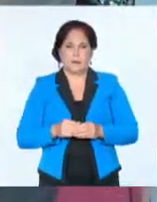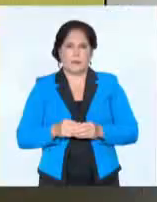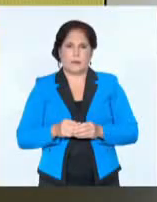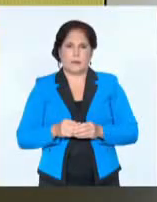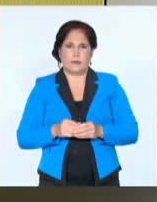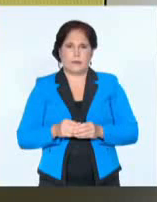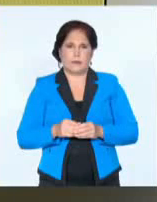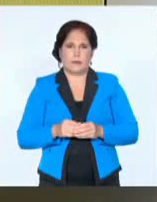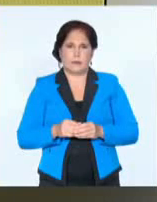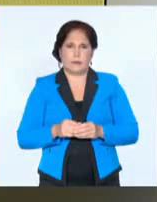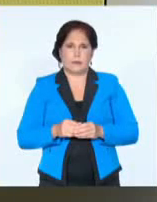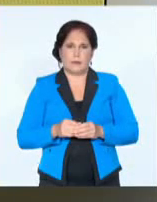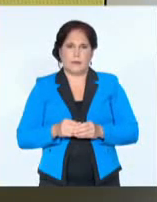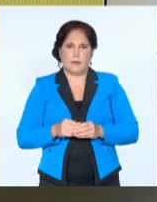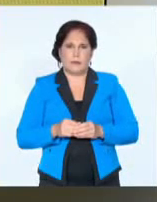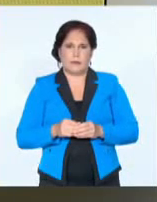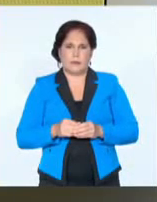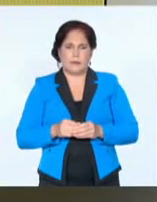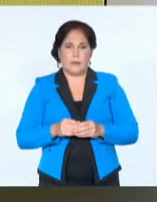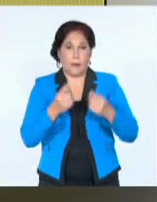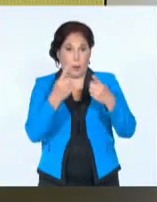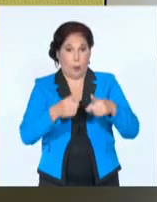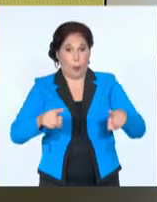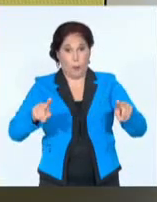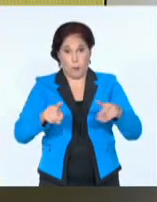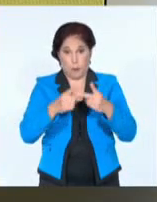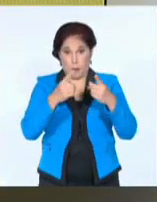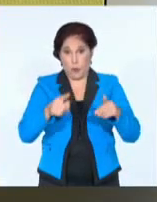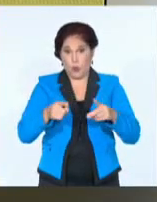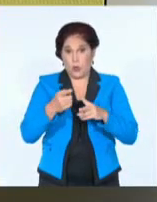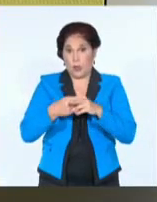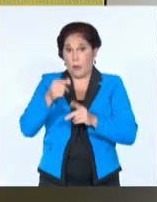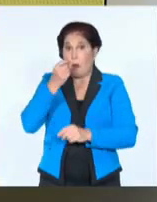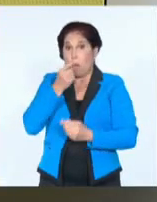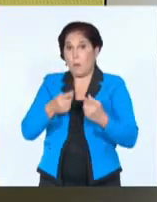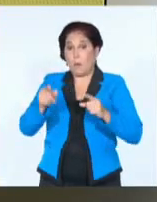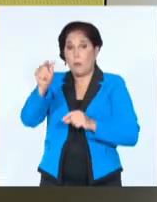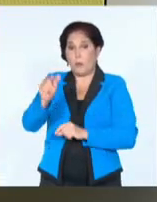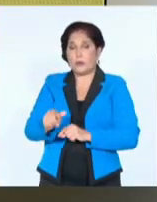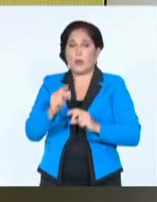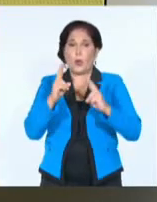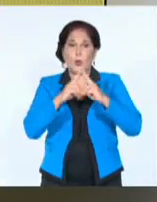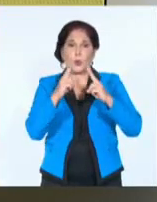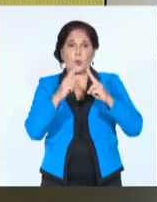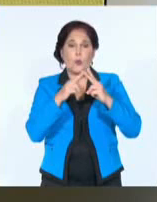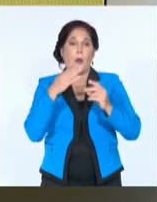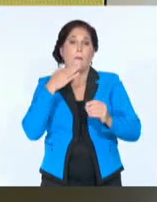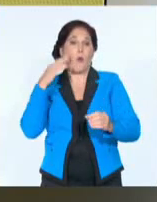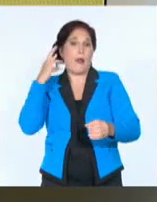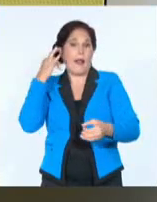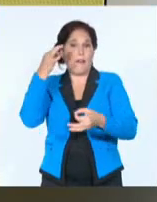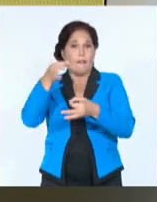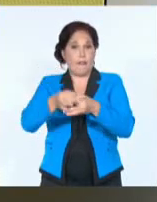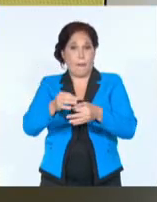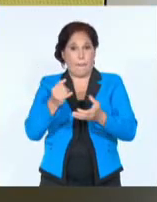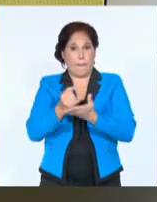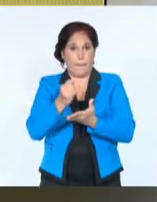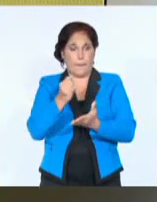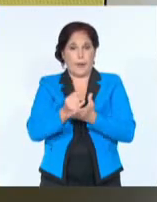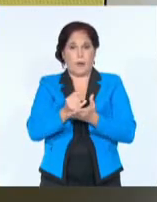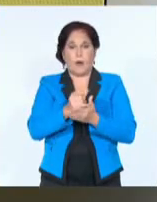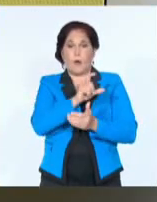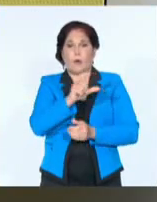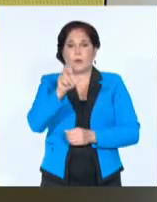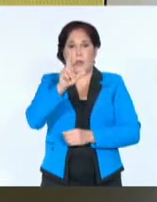Noticias. De música y de músicos continuamos hablando. El dúo cubano Buena Fe regresa este miércoles a Costa Rica